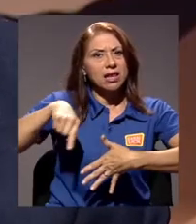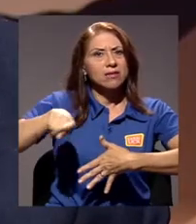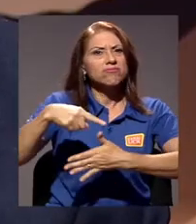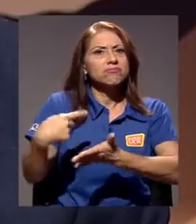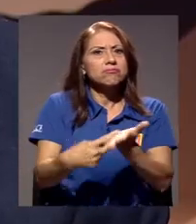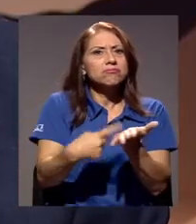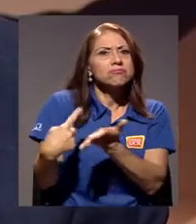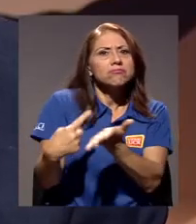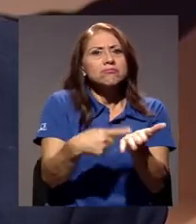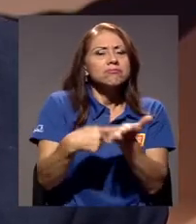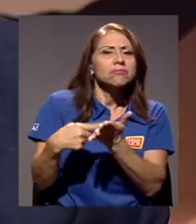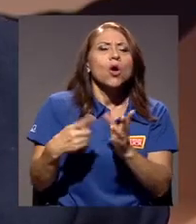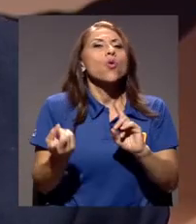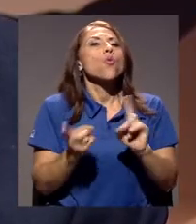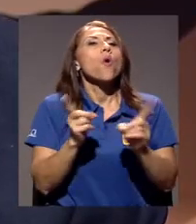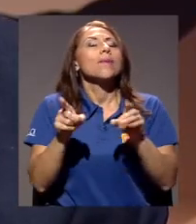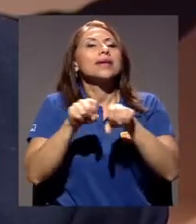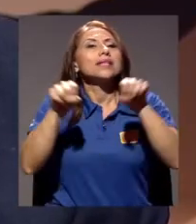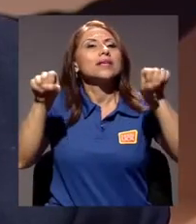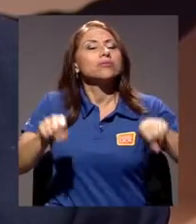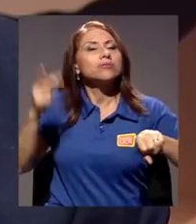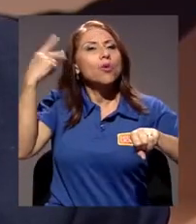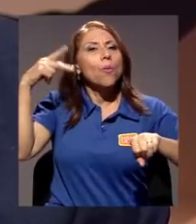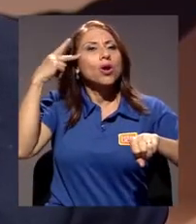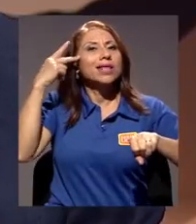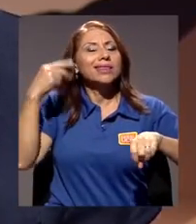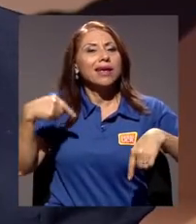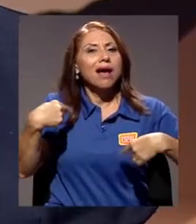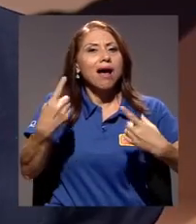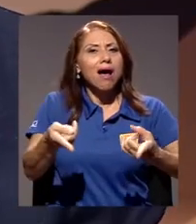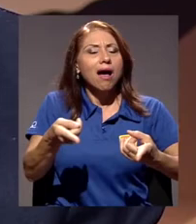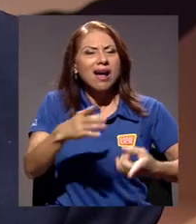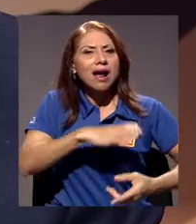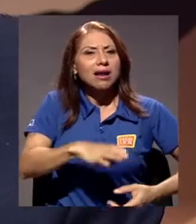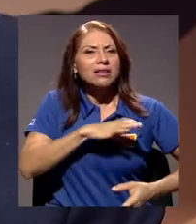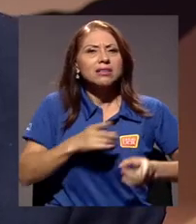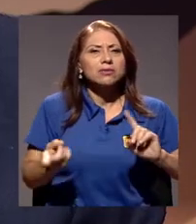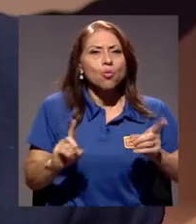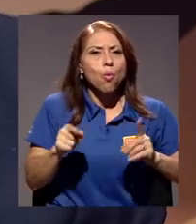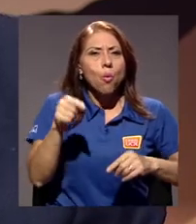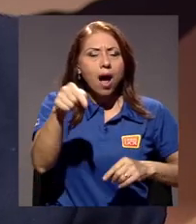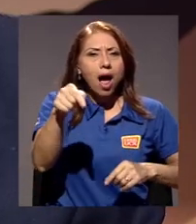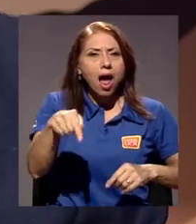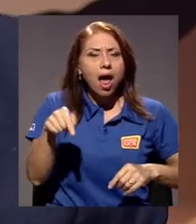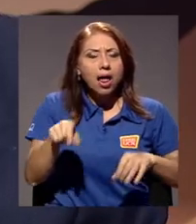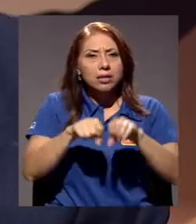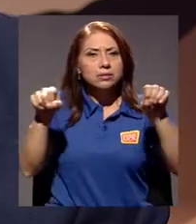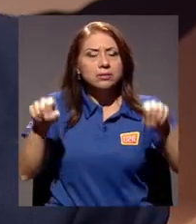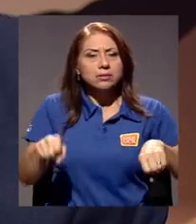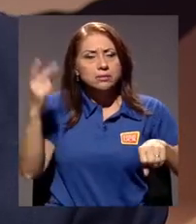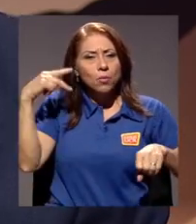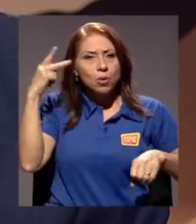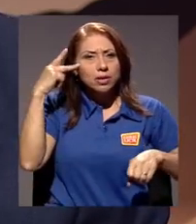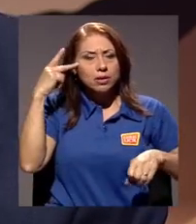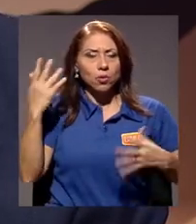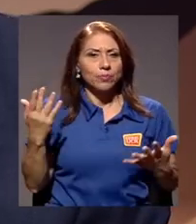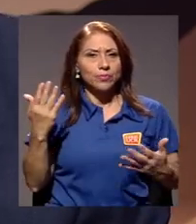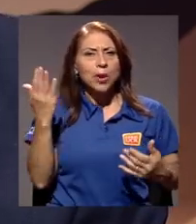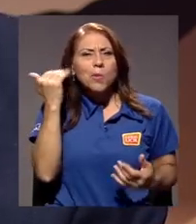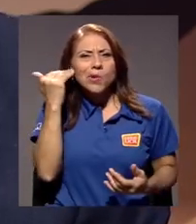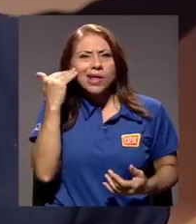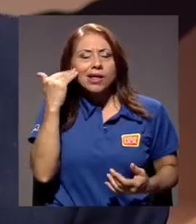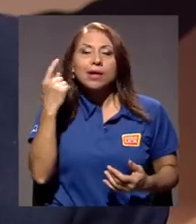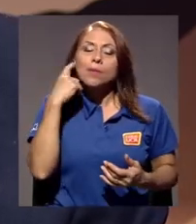configuración política y bajo qué características va a tener esa configuración política debido precisamente